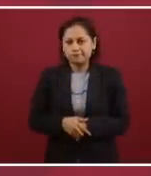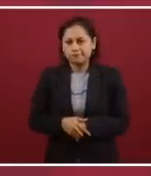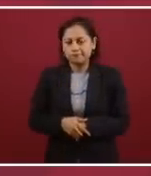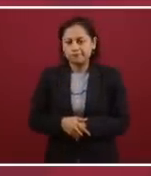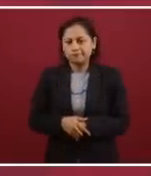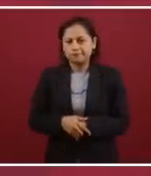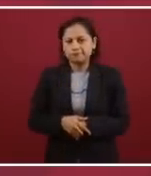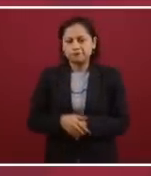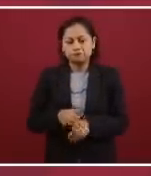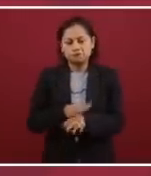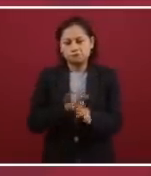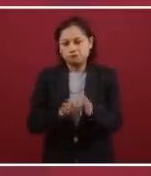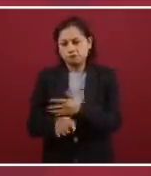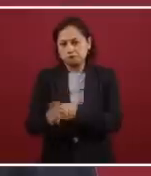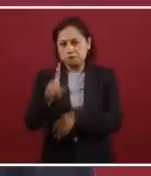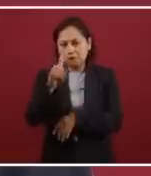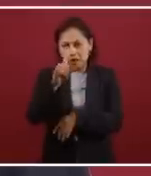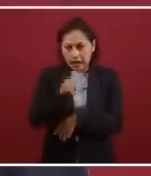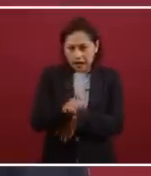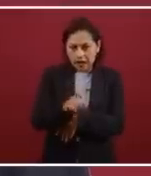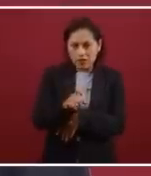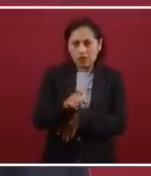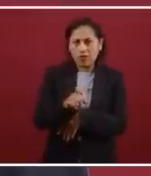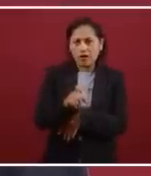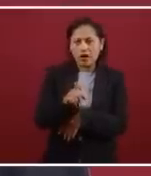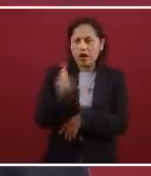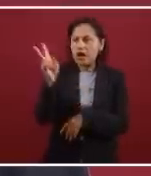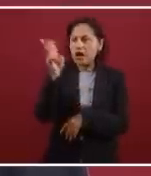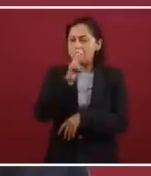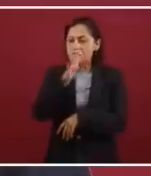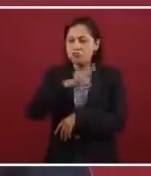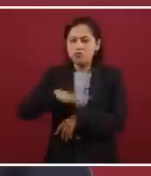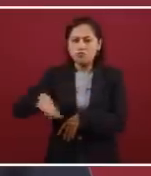tanto el agua como el aire,